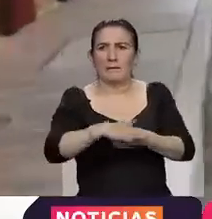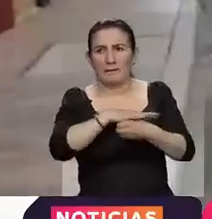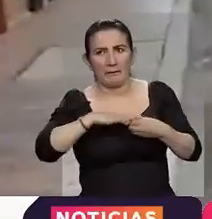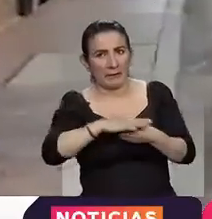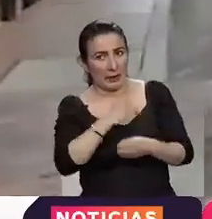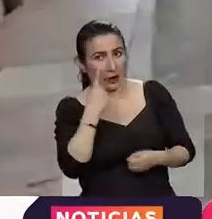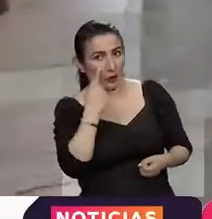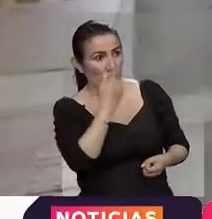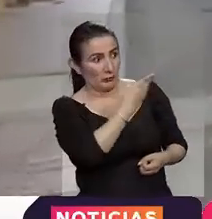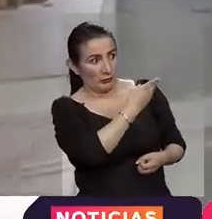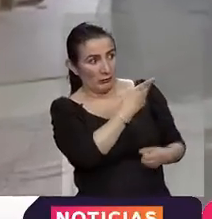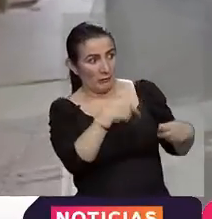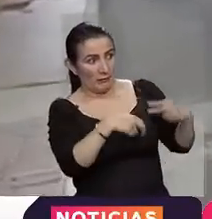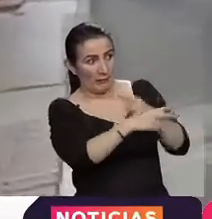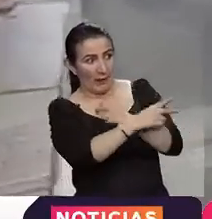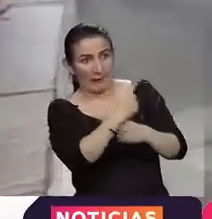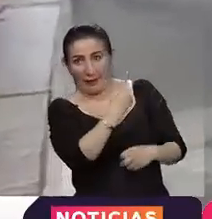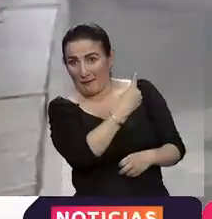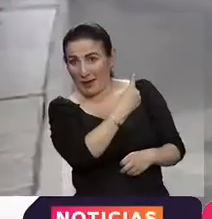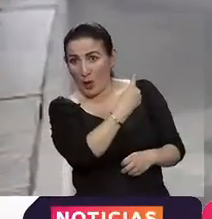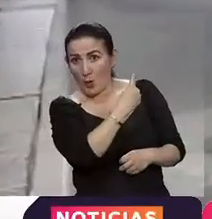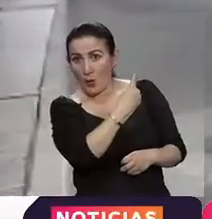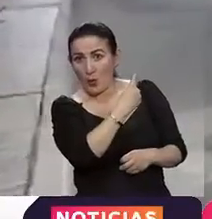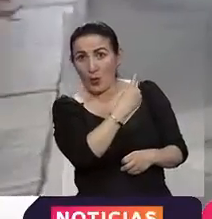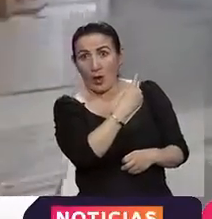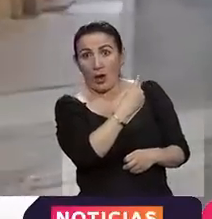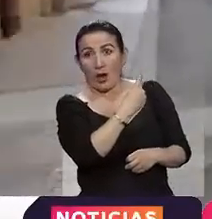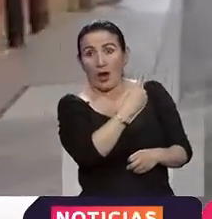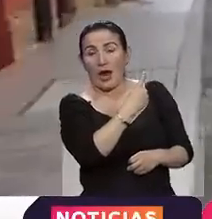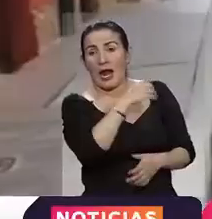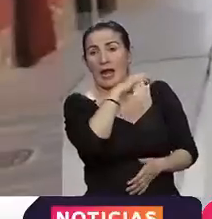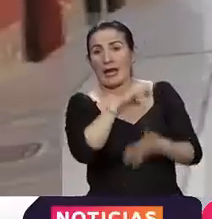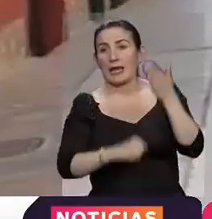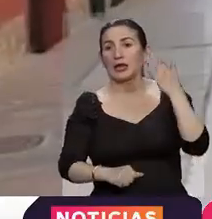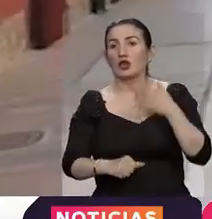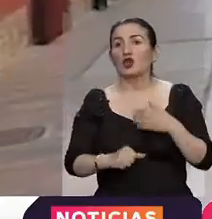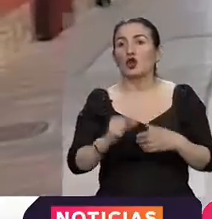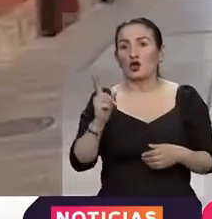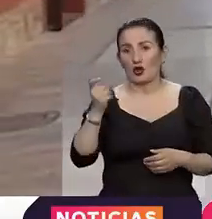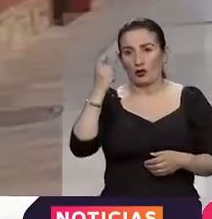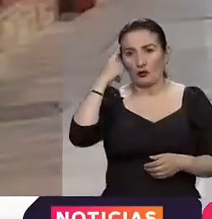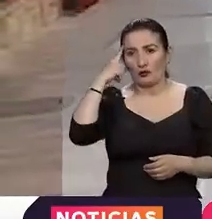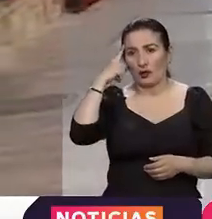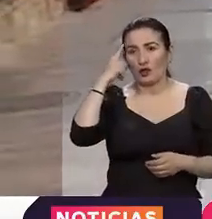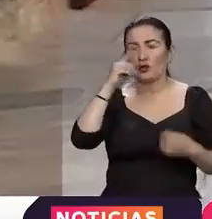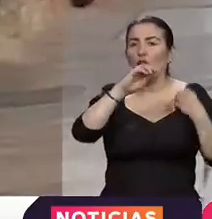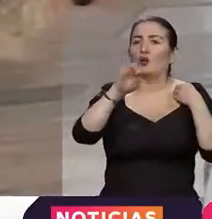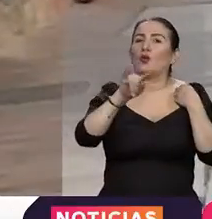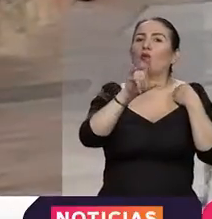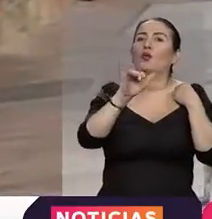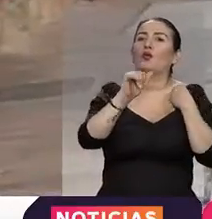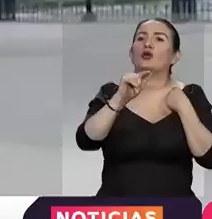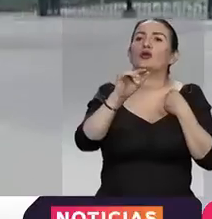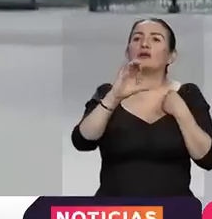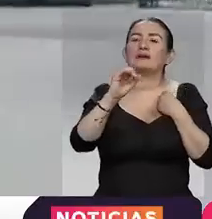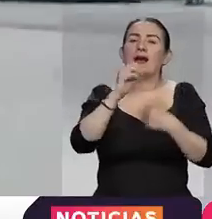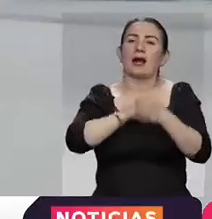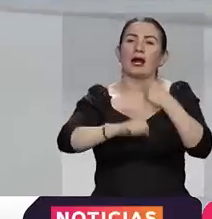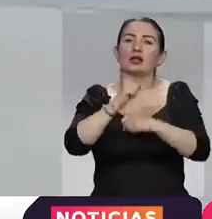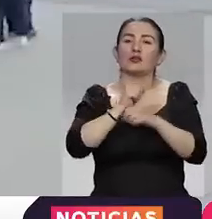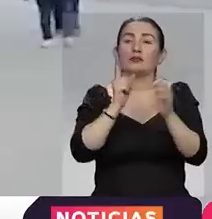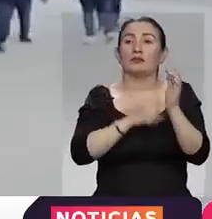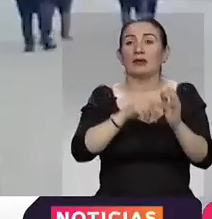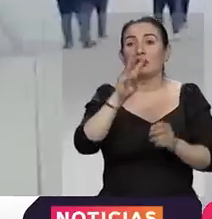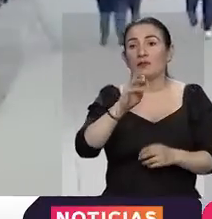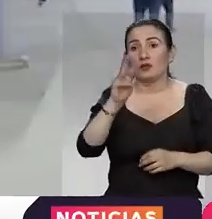donde se ve ese parque que se ve en la parte de abajo, la quitó el gobierno de Julio César Turbay Ayala en el año 1980. Sin embargo,